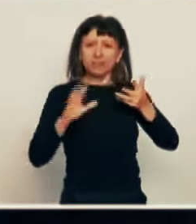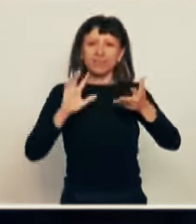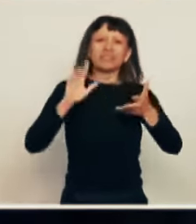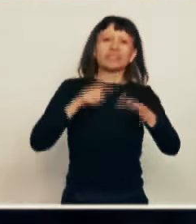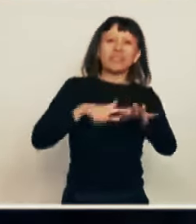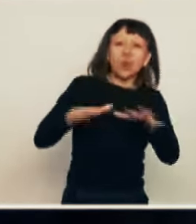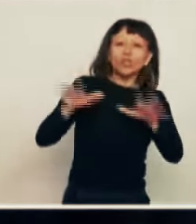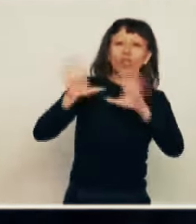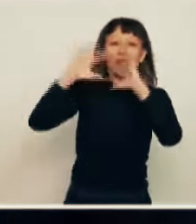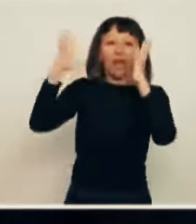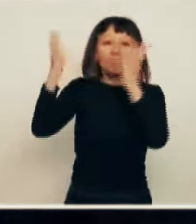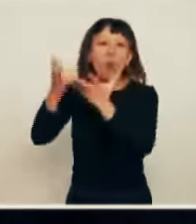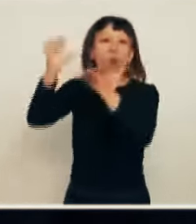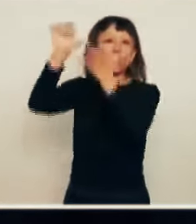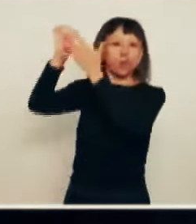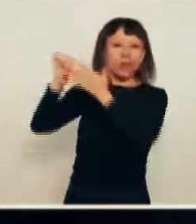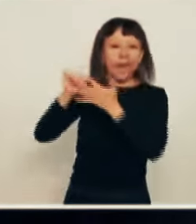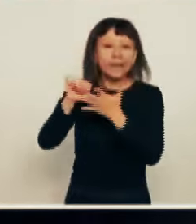internacionales,